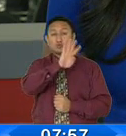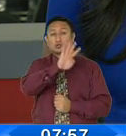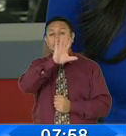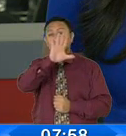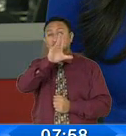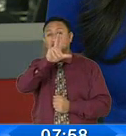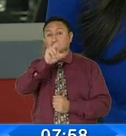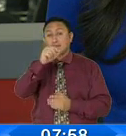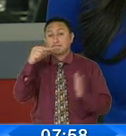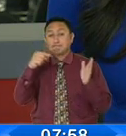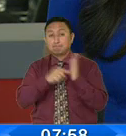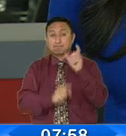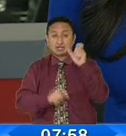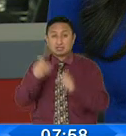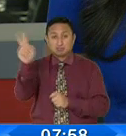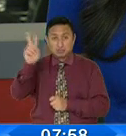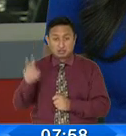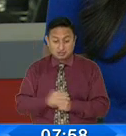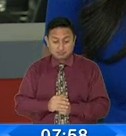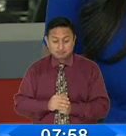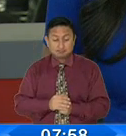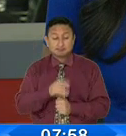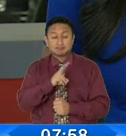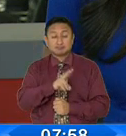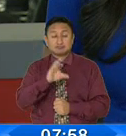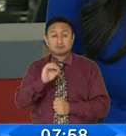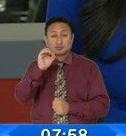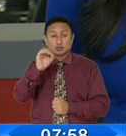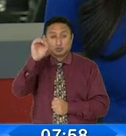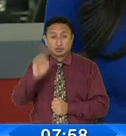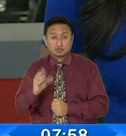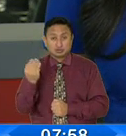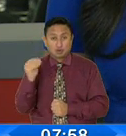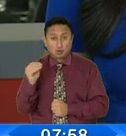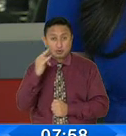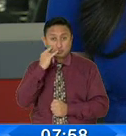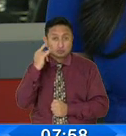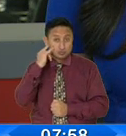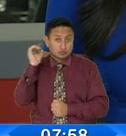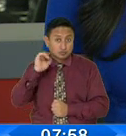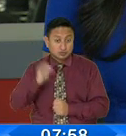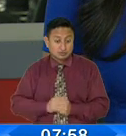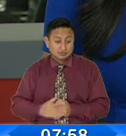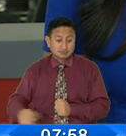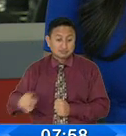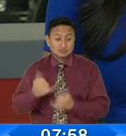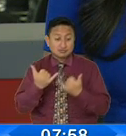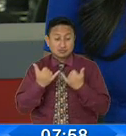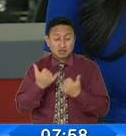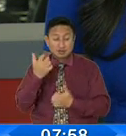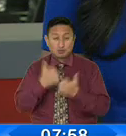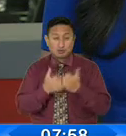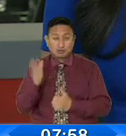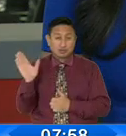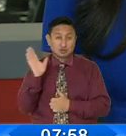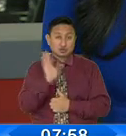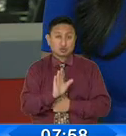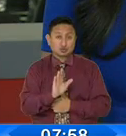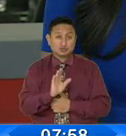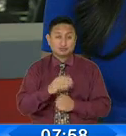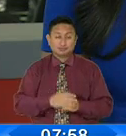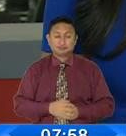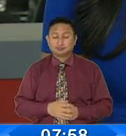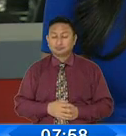migrantes venezolanos y de ahí el 20% son niñas y adolescentes que por su condición de género se ven más afectadas al llegar a un país